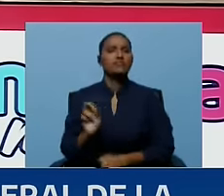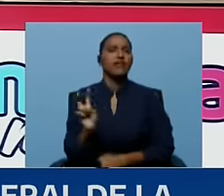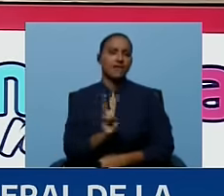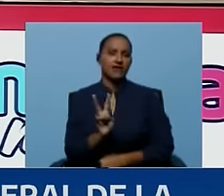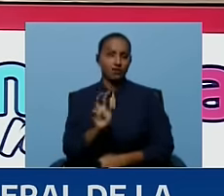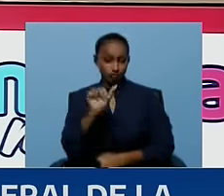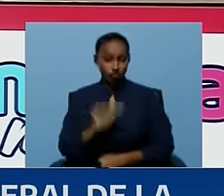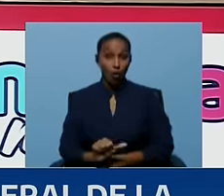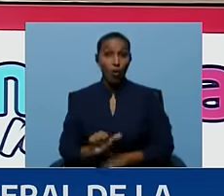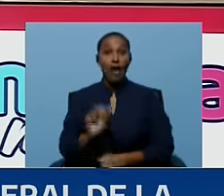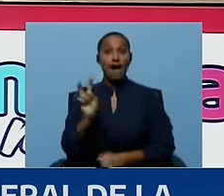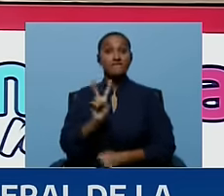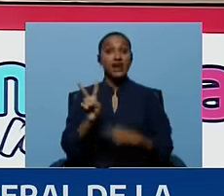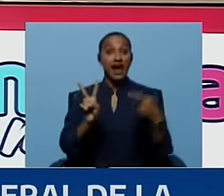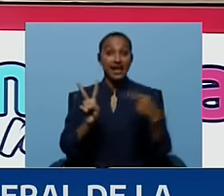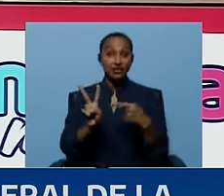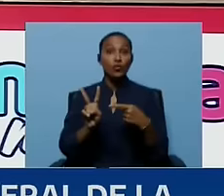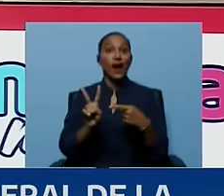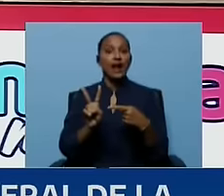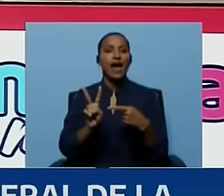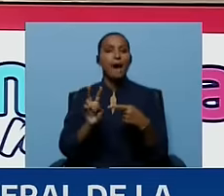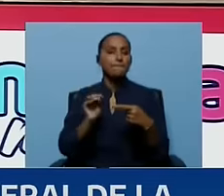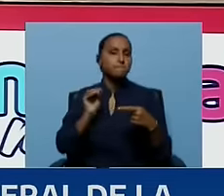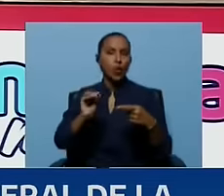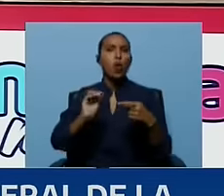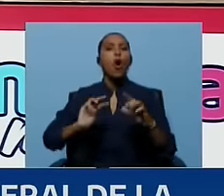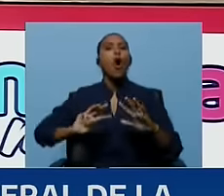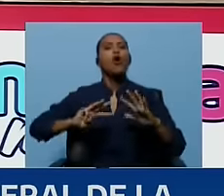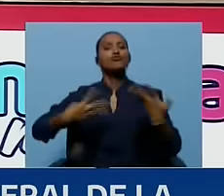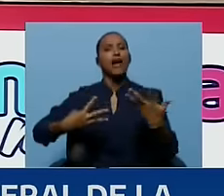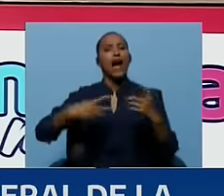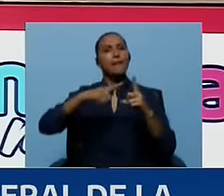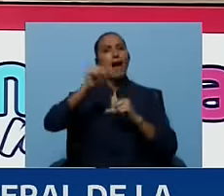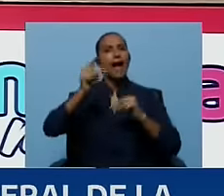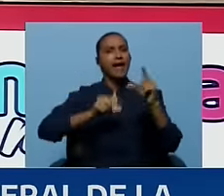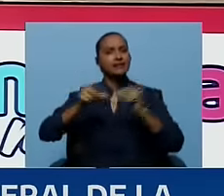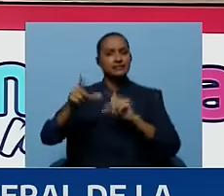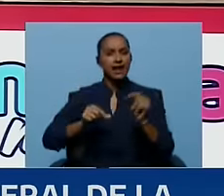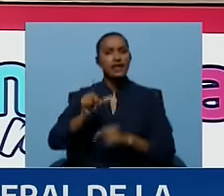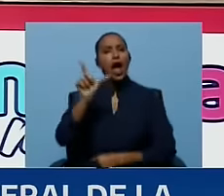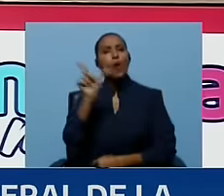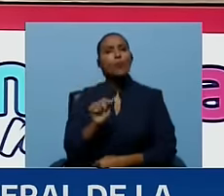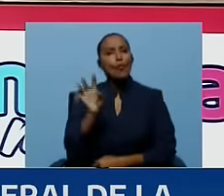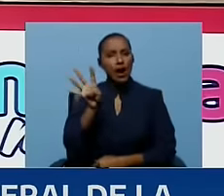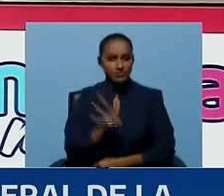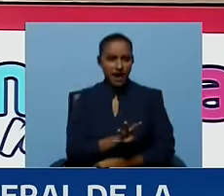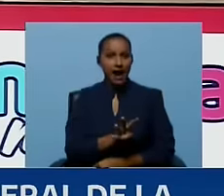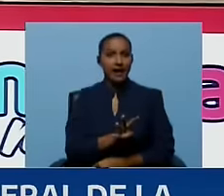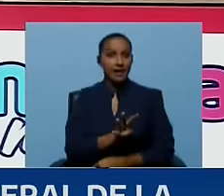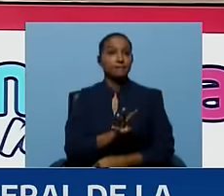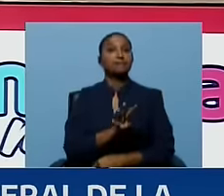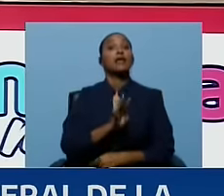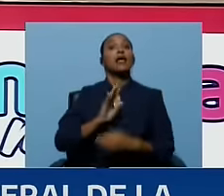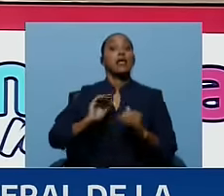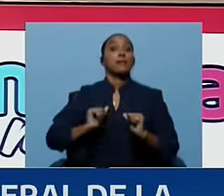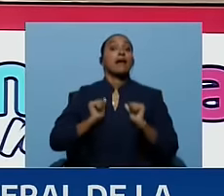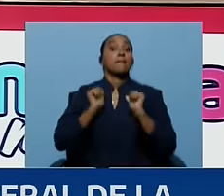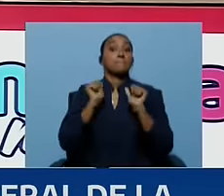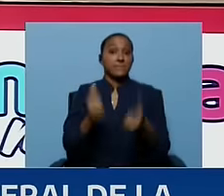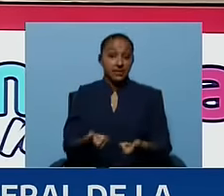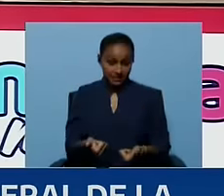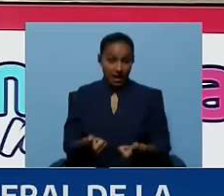decretar la octava estrella, y a partir de ahí, en 1817, iniciar